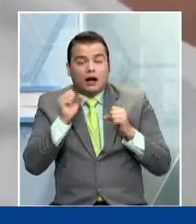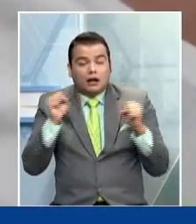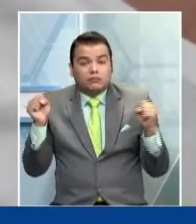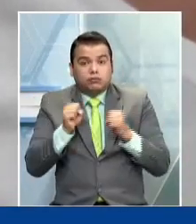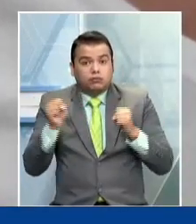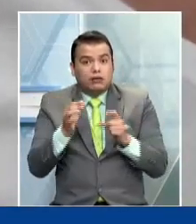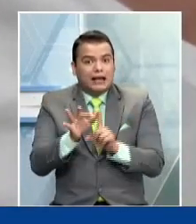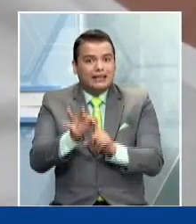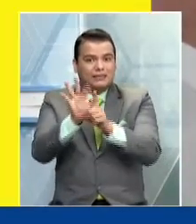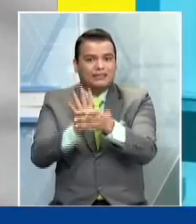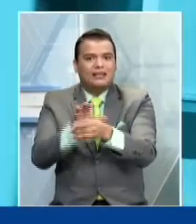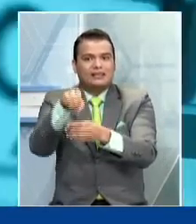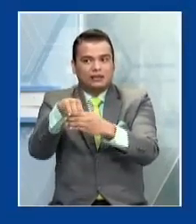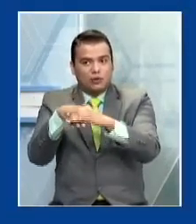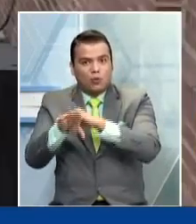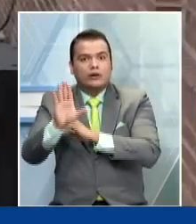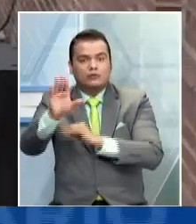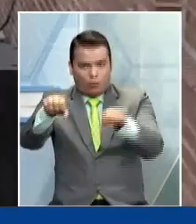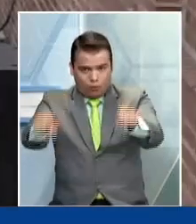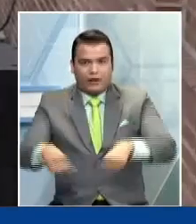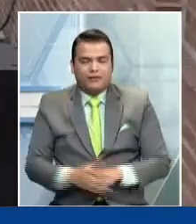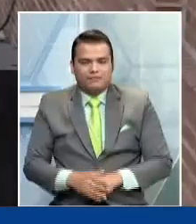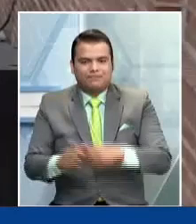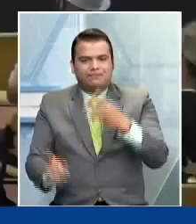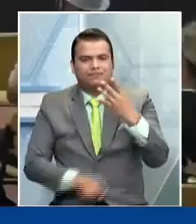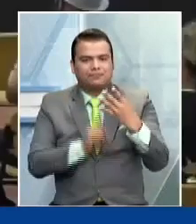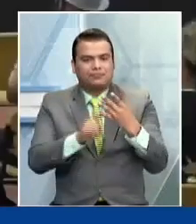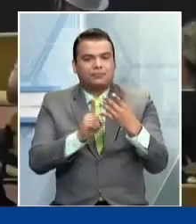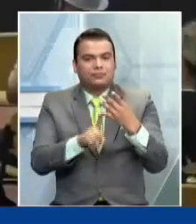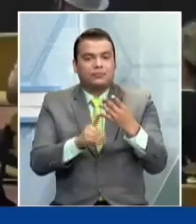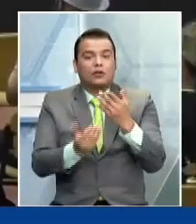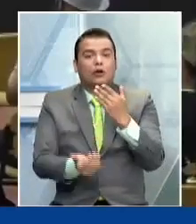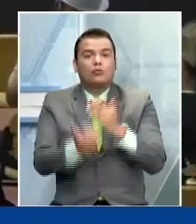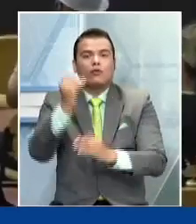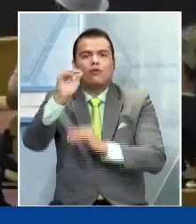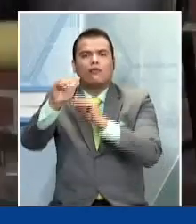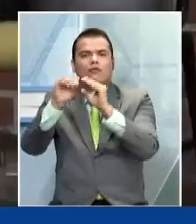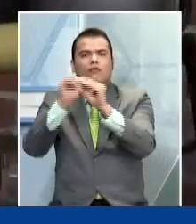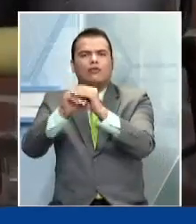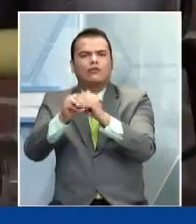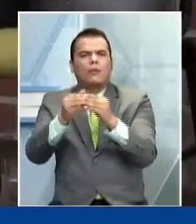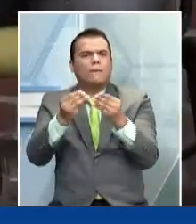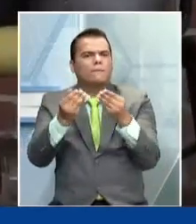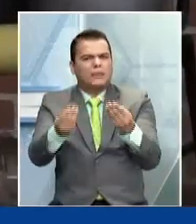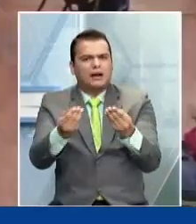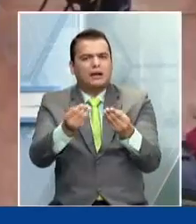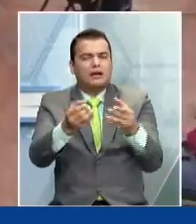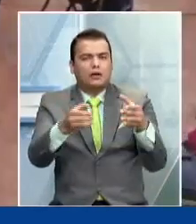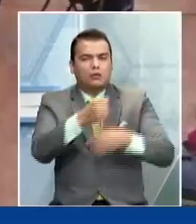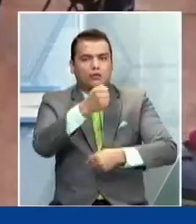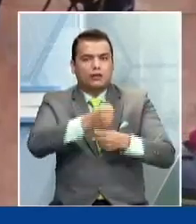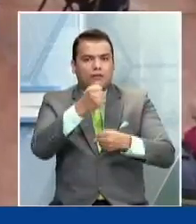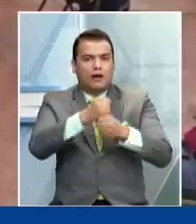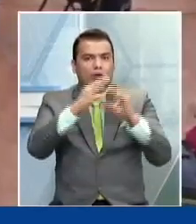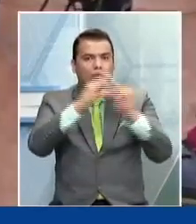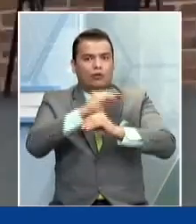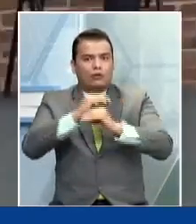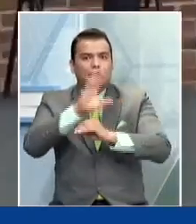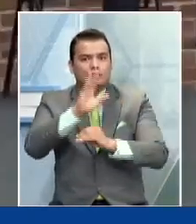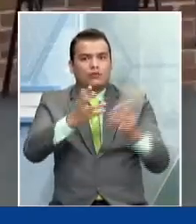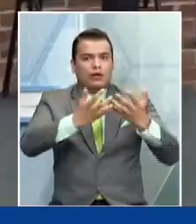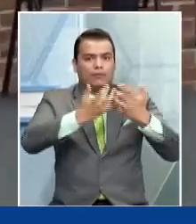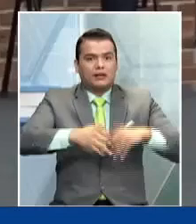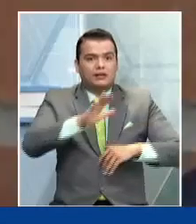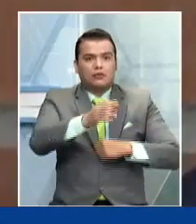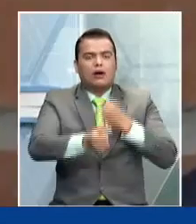para almacenar los biológicos. Anuncian creación de fondo solidario para apoyar a empresarios y trabajadores del sector